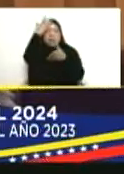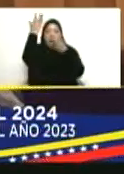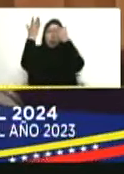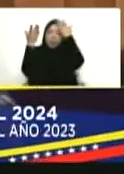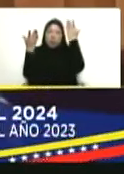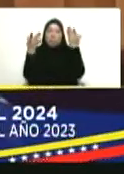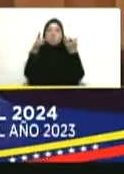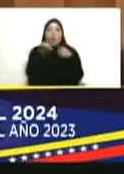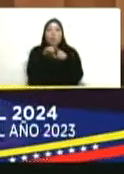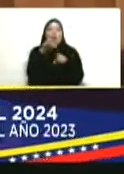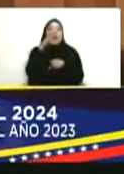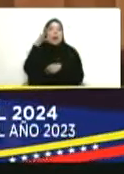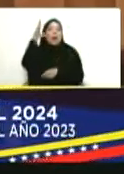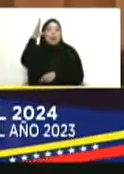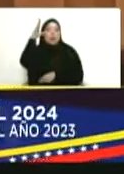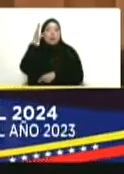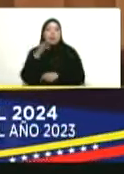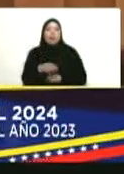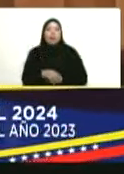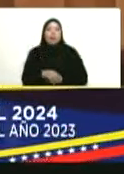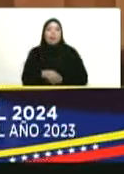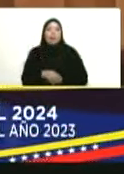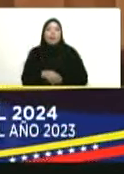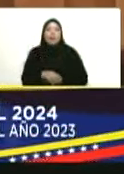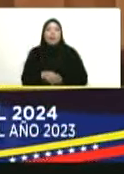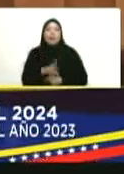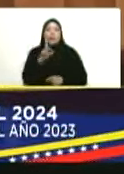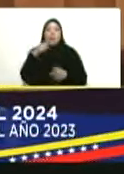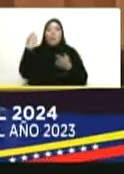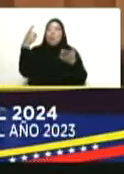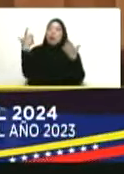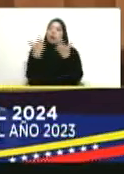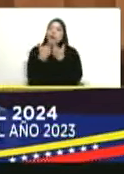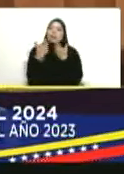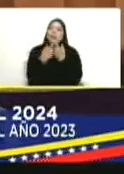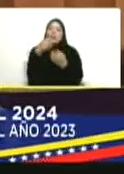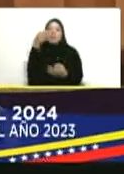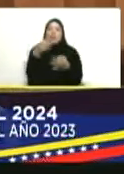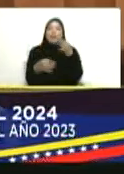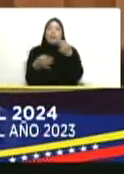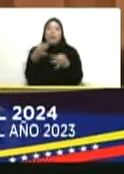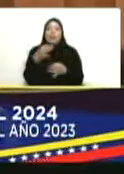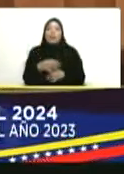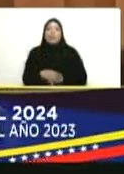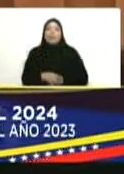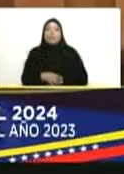todo. ¿O es que podemos olvidar las guarimbas 2017?